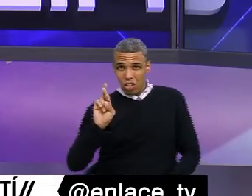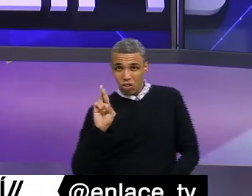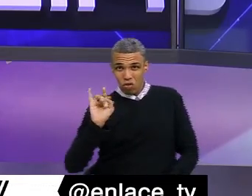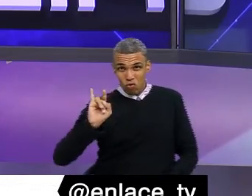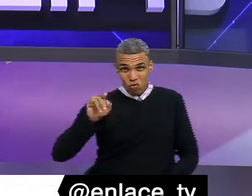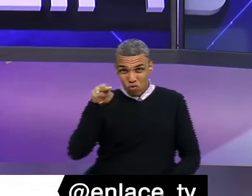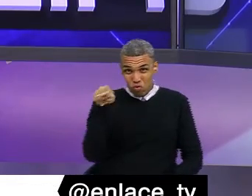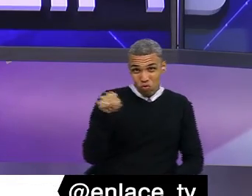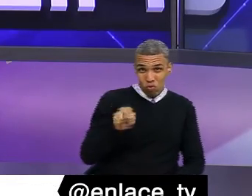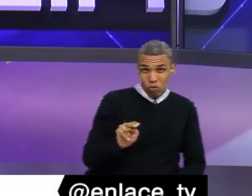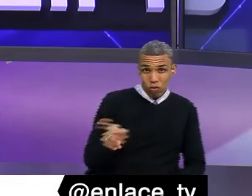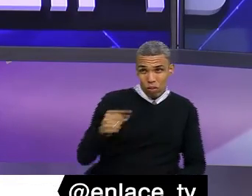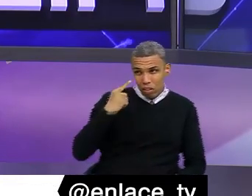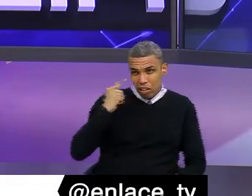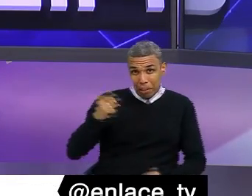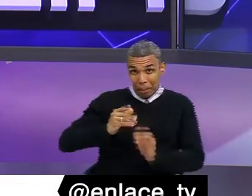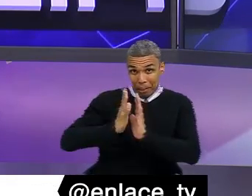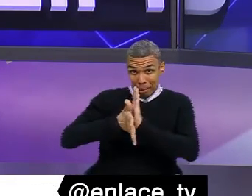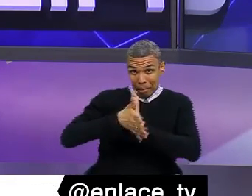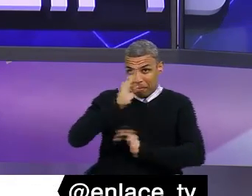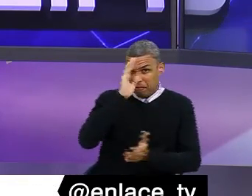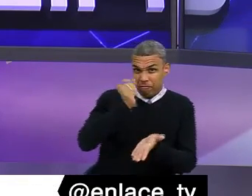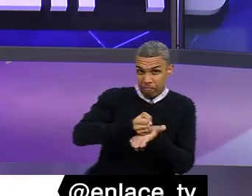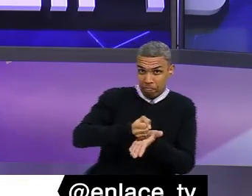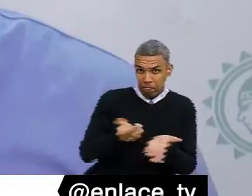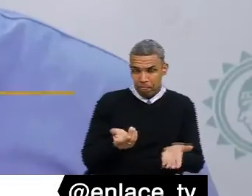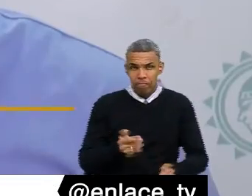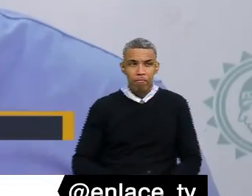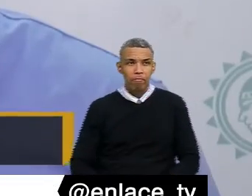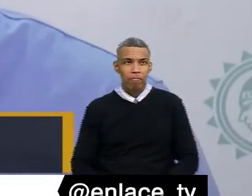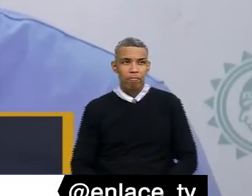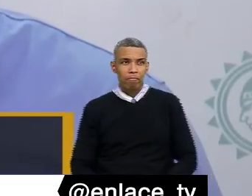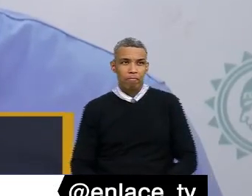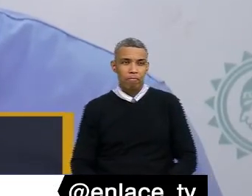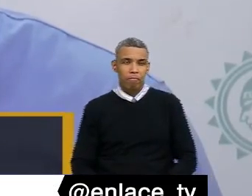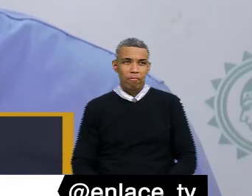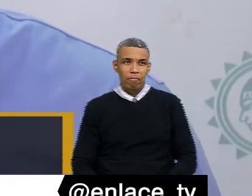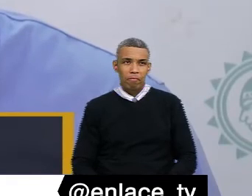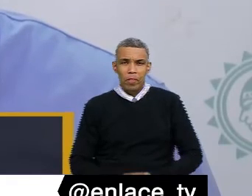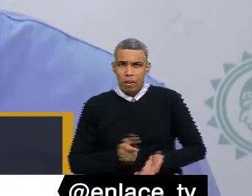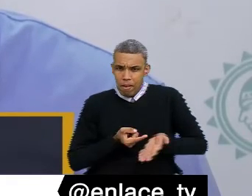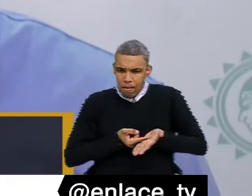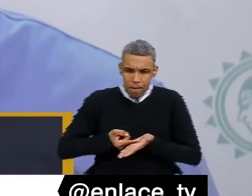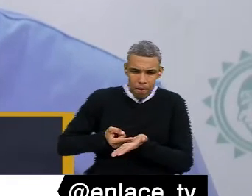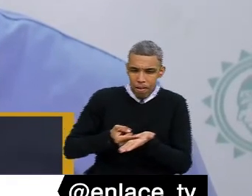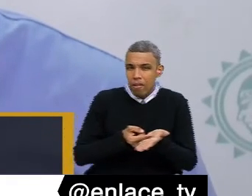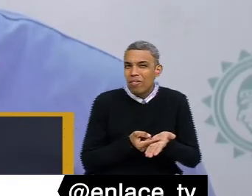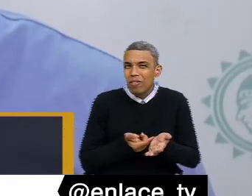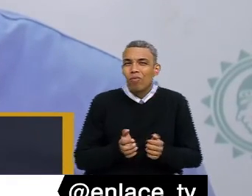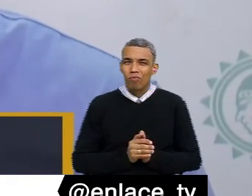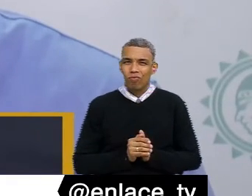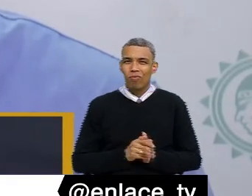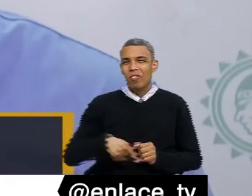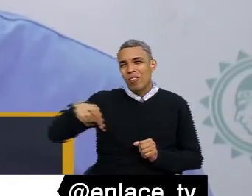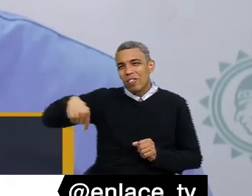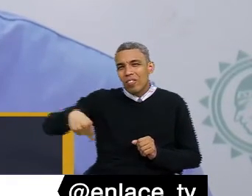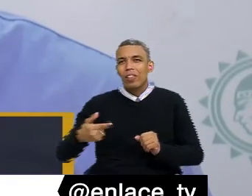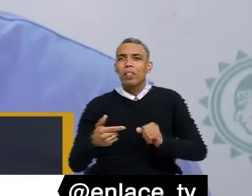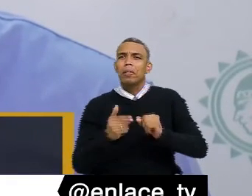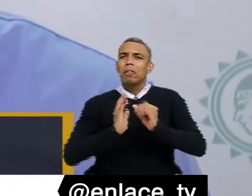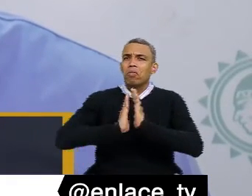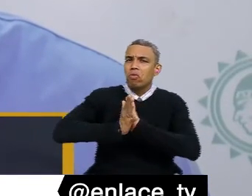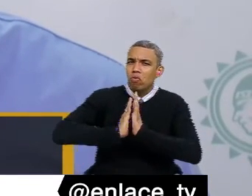cuanto al tema del espacio público. Hoy estamos debatiendo el tema del espacio público en Barranca Bermeja, un